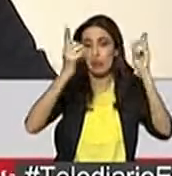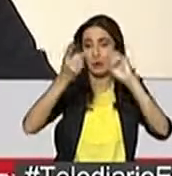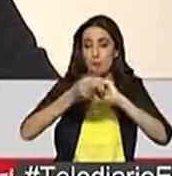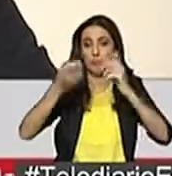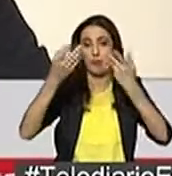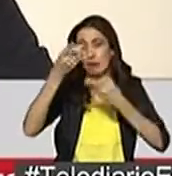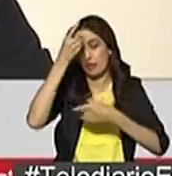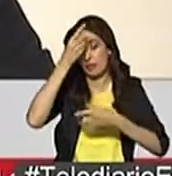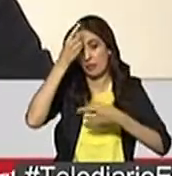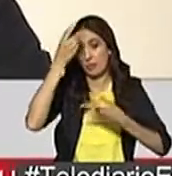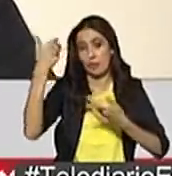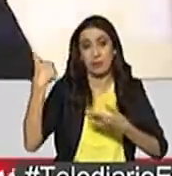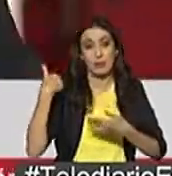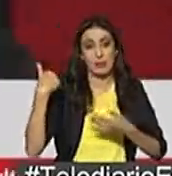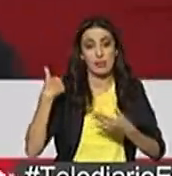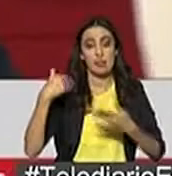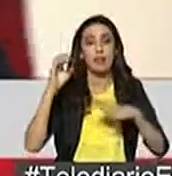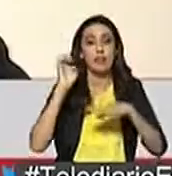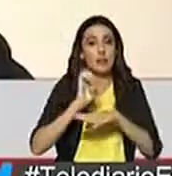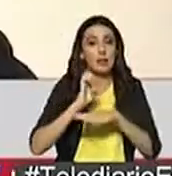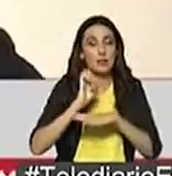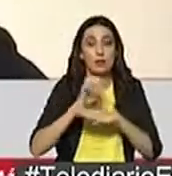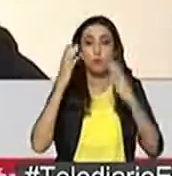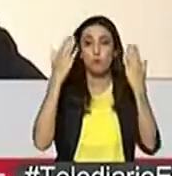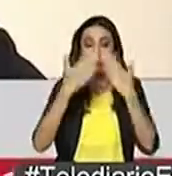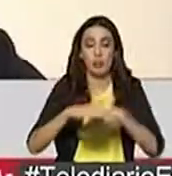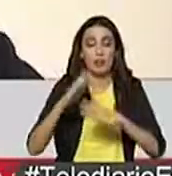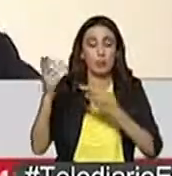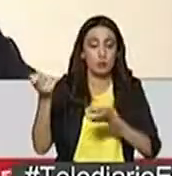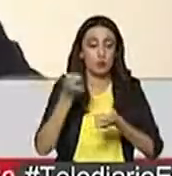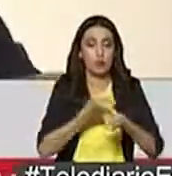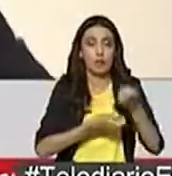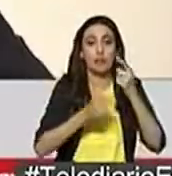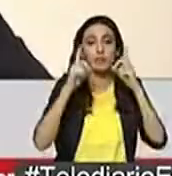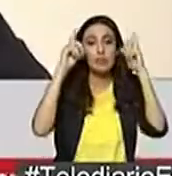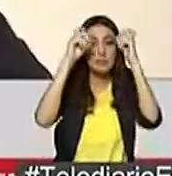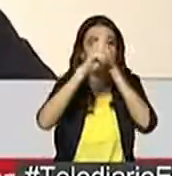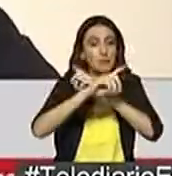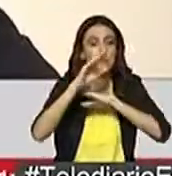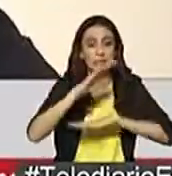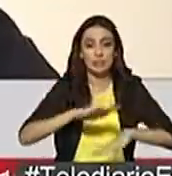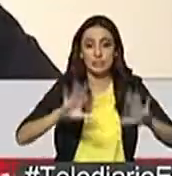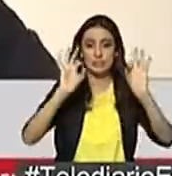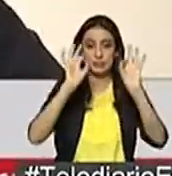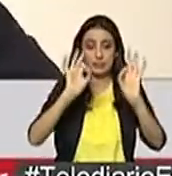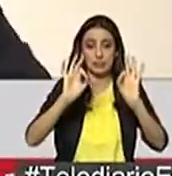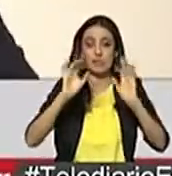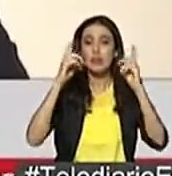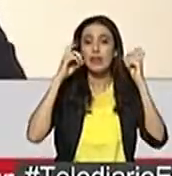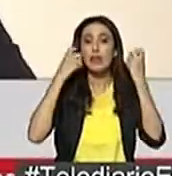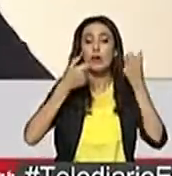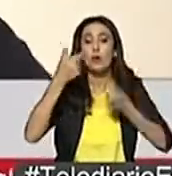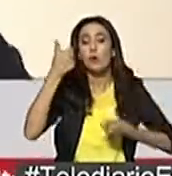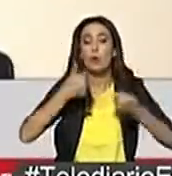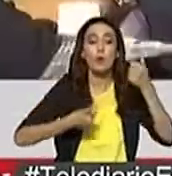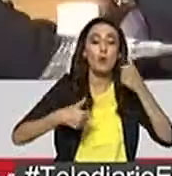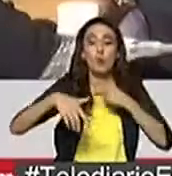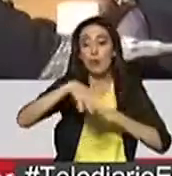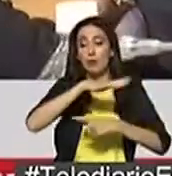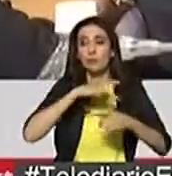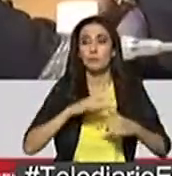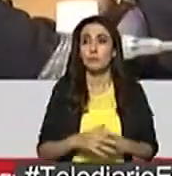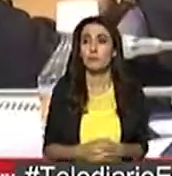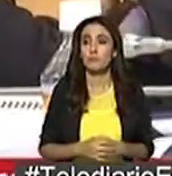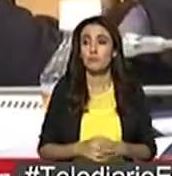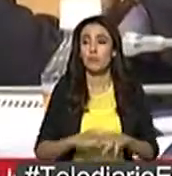déficit estructurales que ha llevado al país a una situación de sostenibilidad compleja en el ámbito fiscal hacia el futuro.